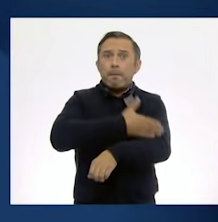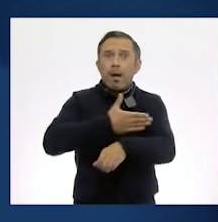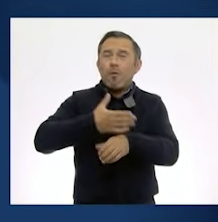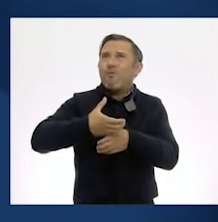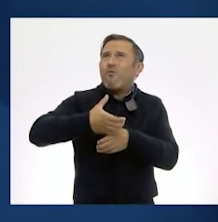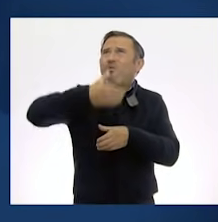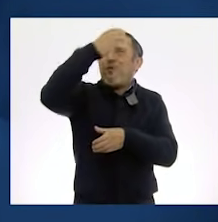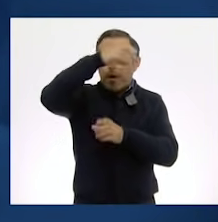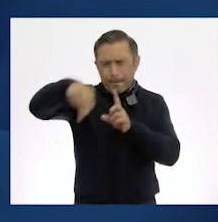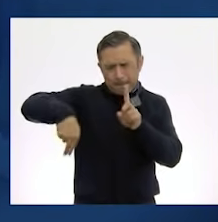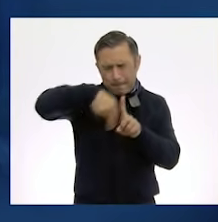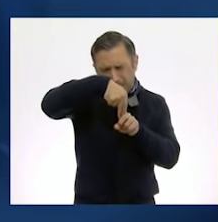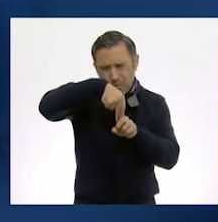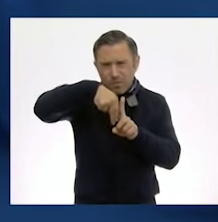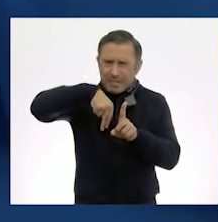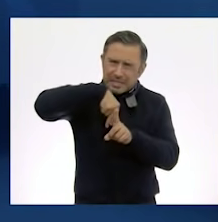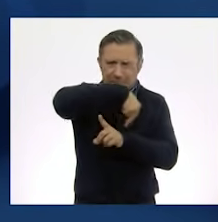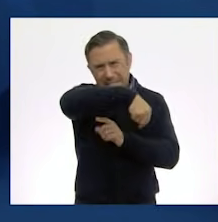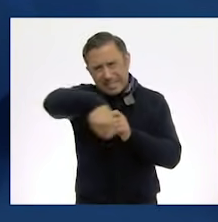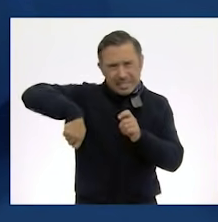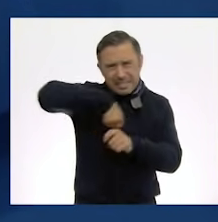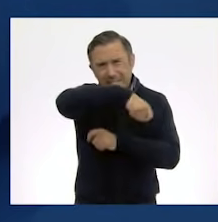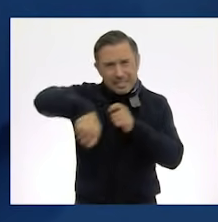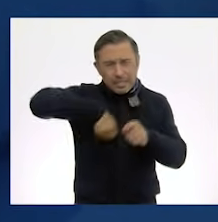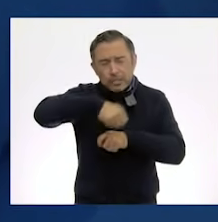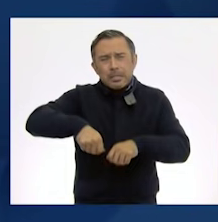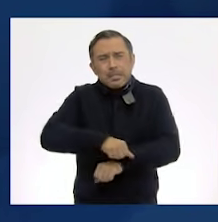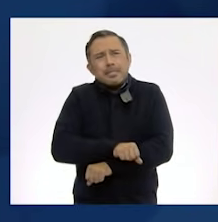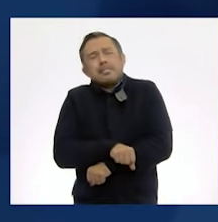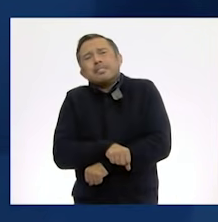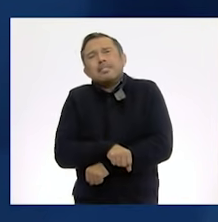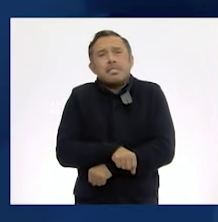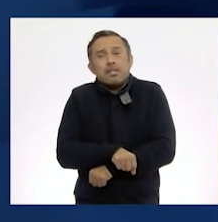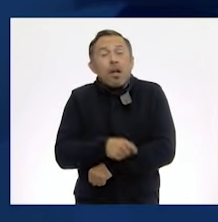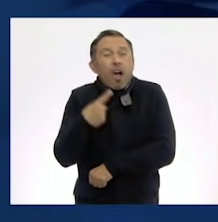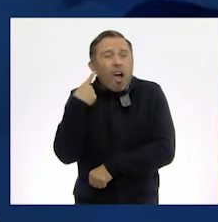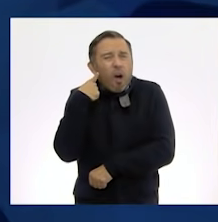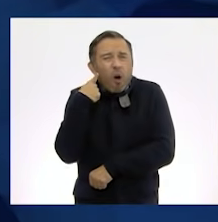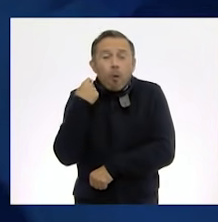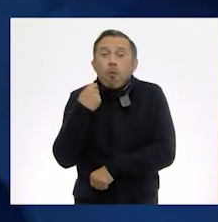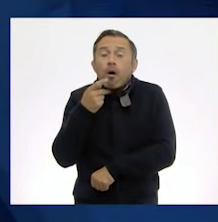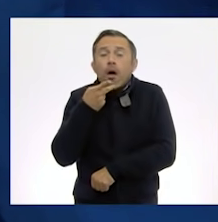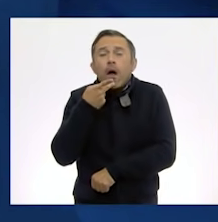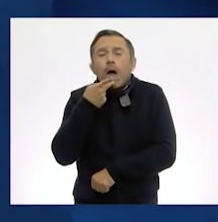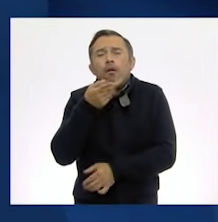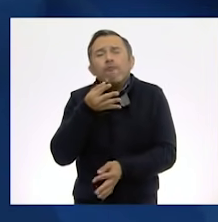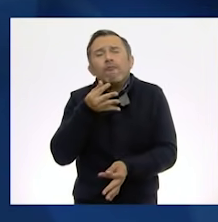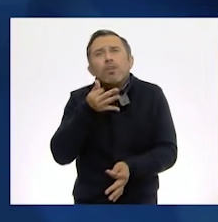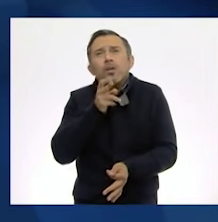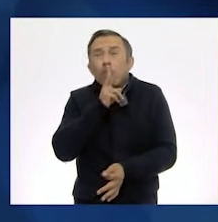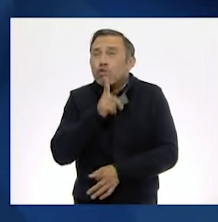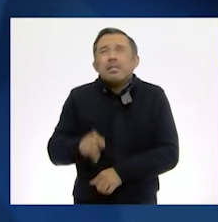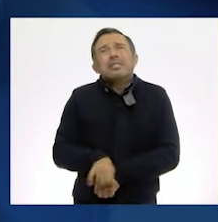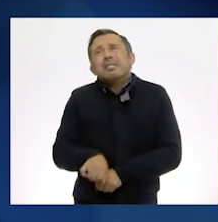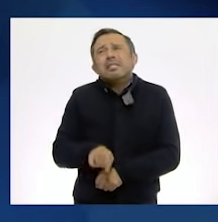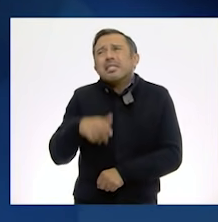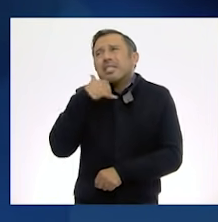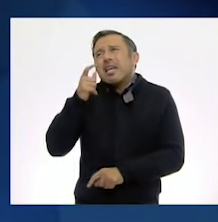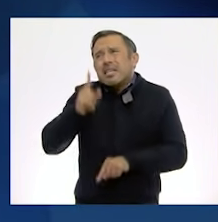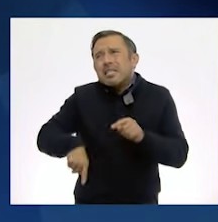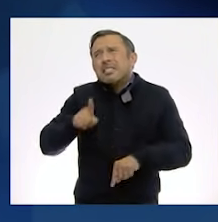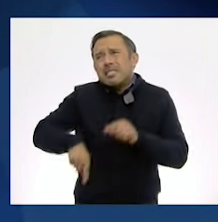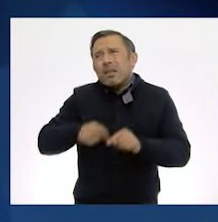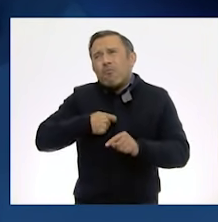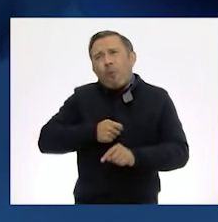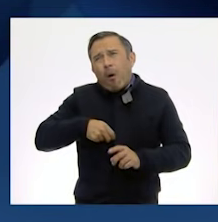le fuese posible, y que aunque él, al escuchar la voz de las sirenas, les rogara por señas que lo desataran, no le hicieran